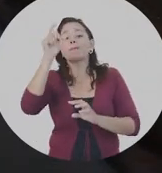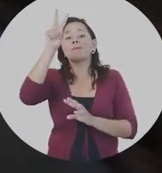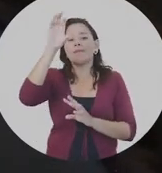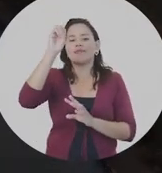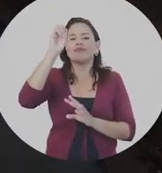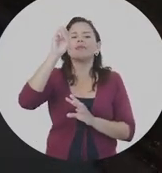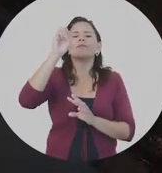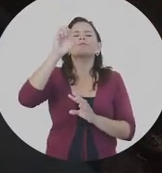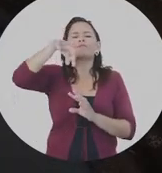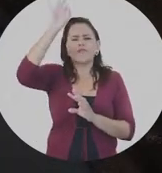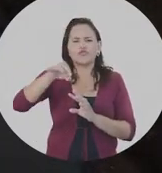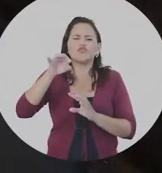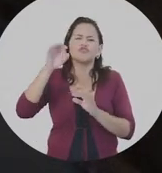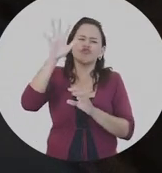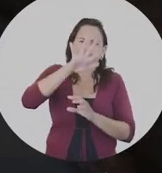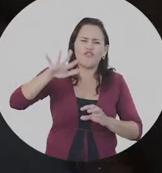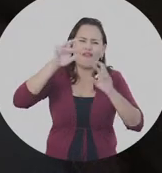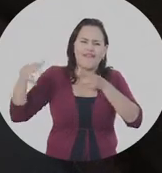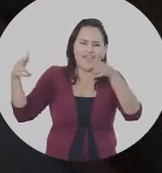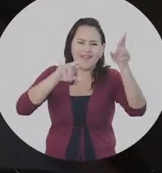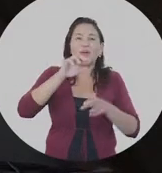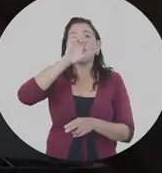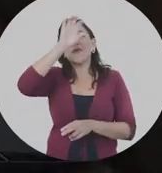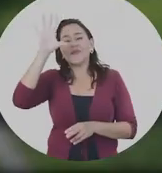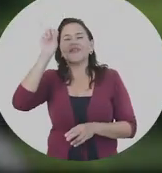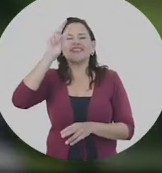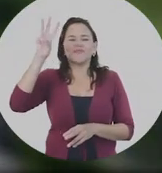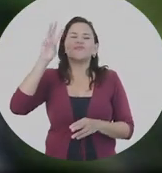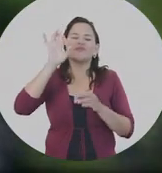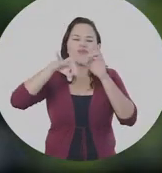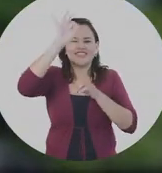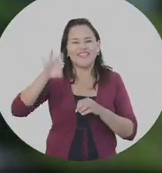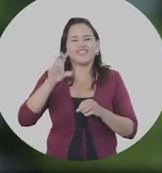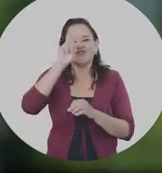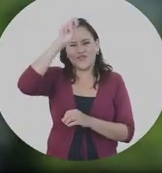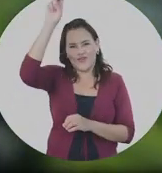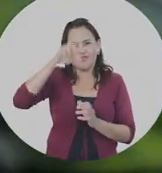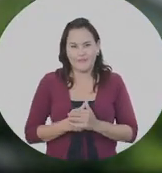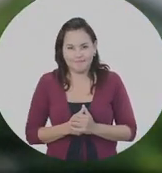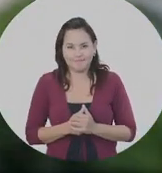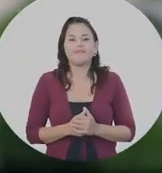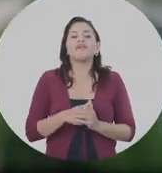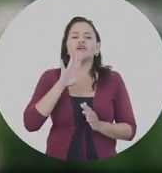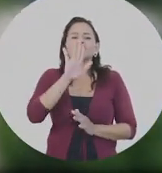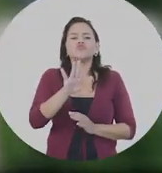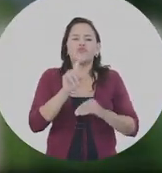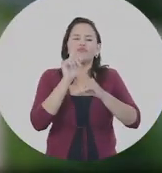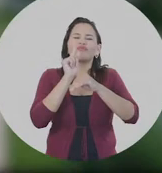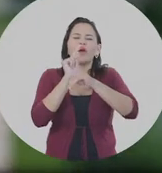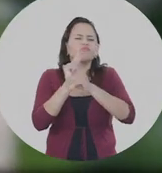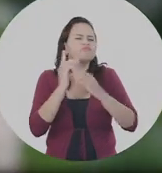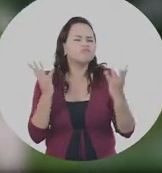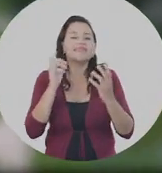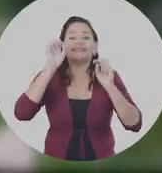centro, 20% de la zona río y 26% de la zona norte, y se encuentran distribuidos